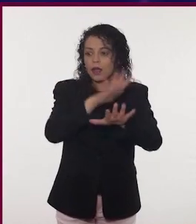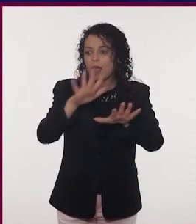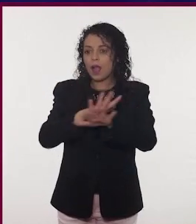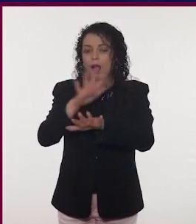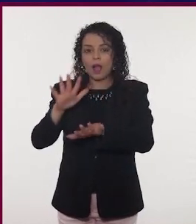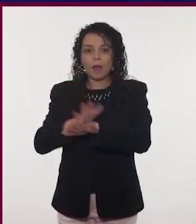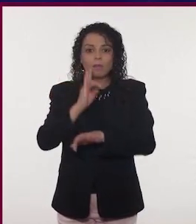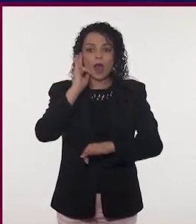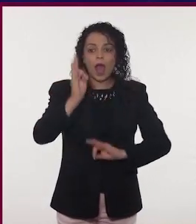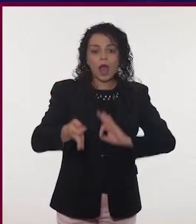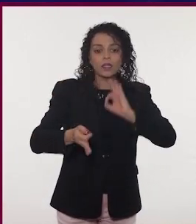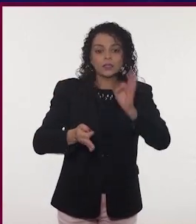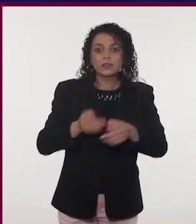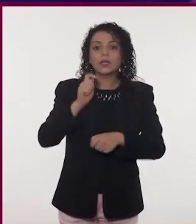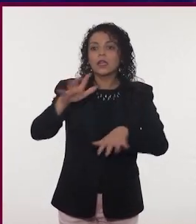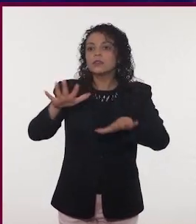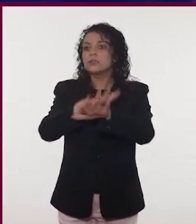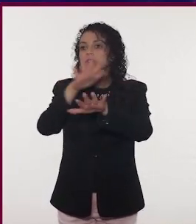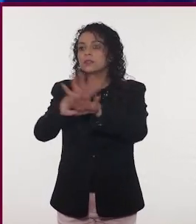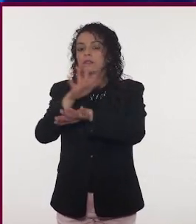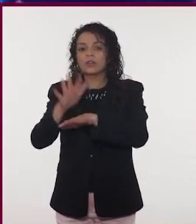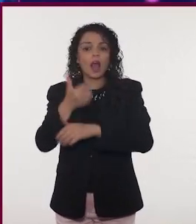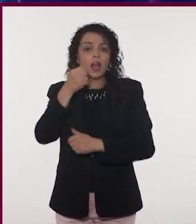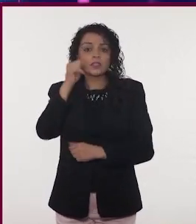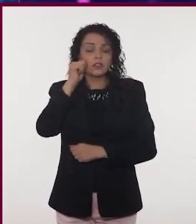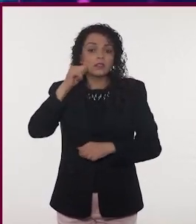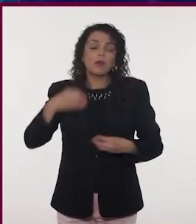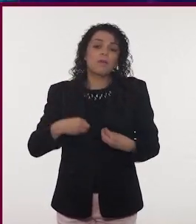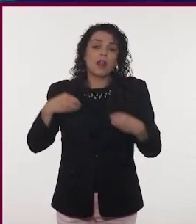vida es eso, hay que adaptarnos. Todo el tiempo está cambiando, la misma